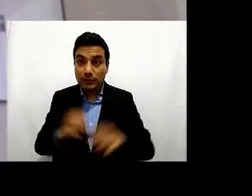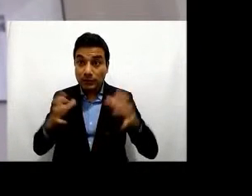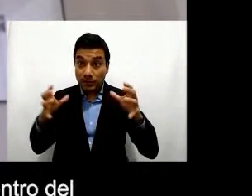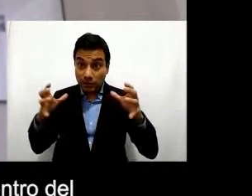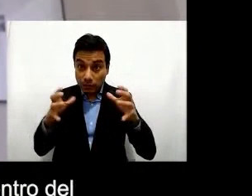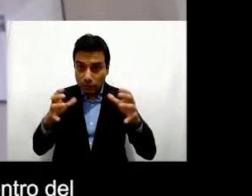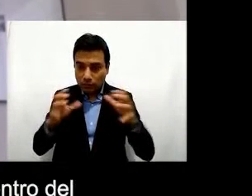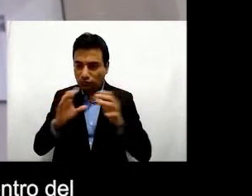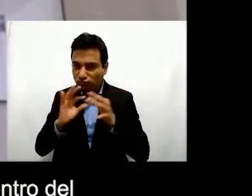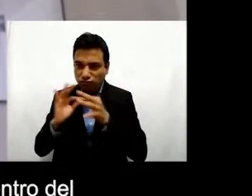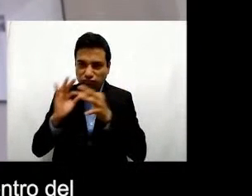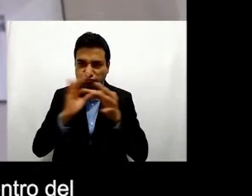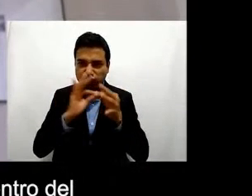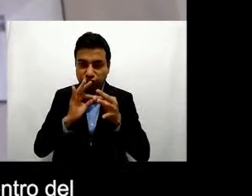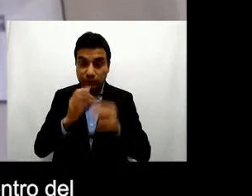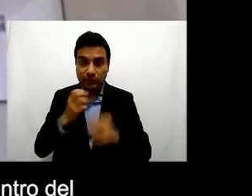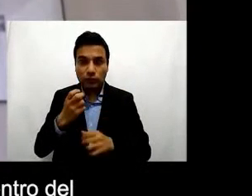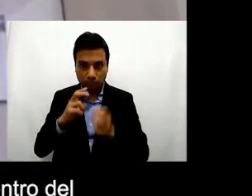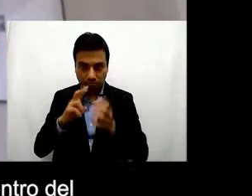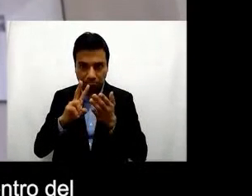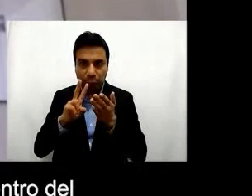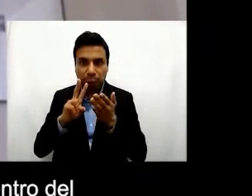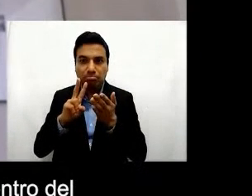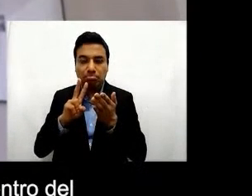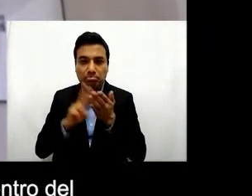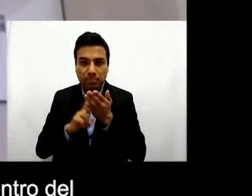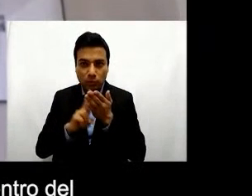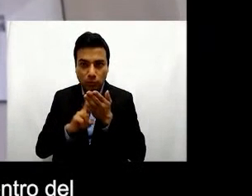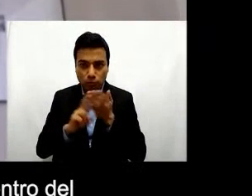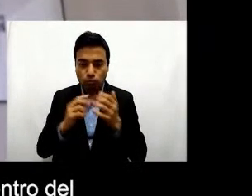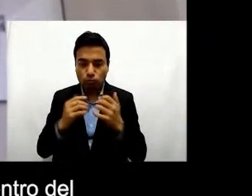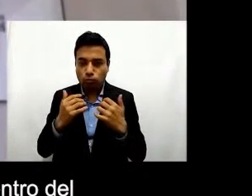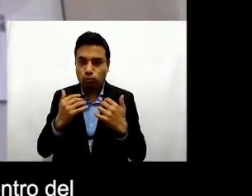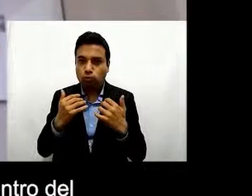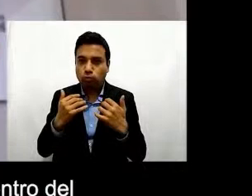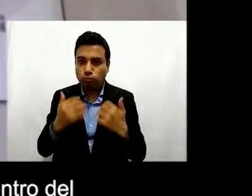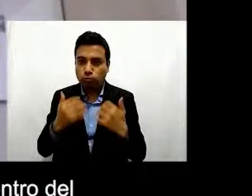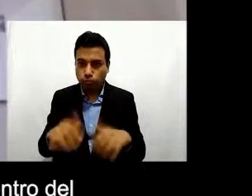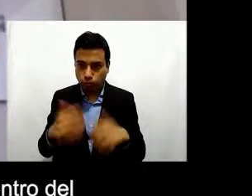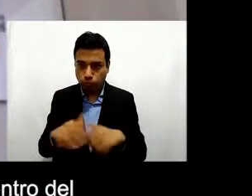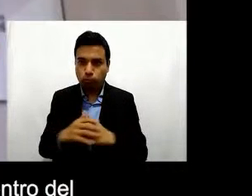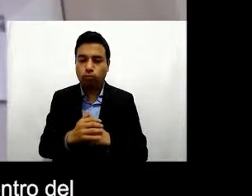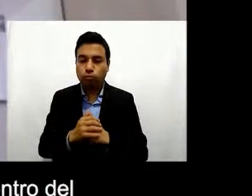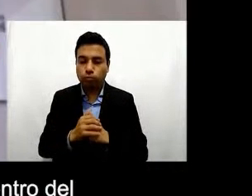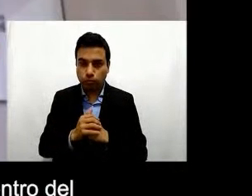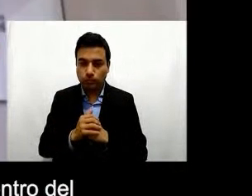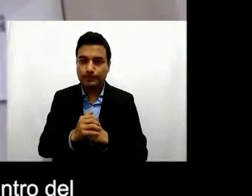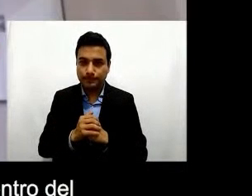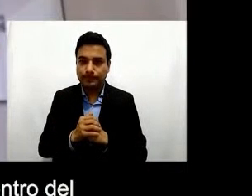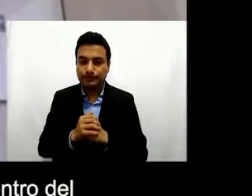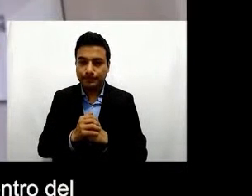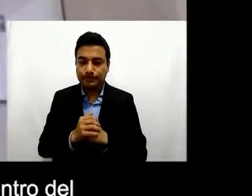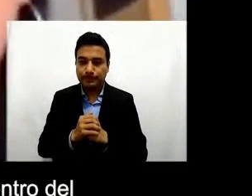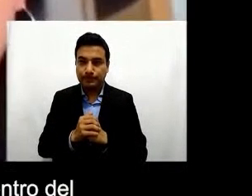ciudadanos emergentes y que han realmente pensado a fondo su papel dentro del mundo